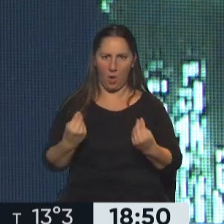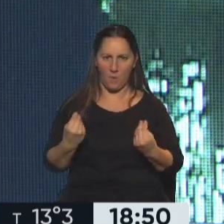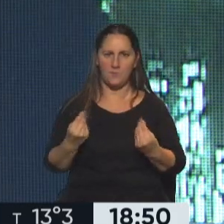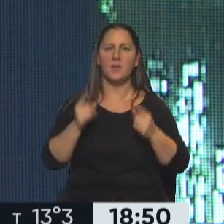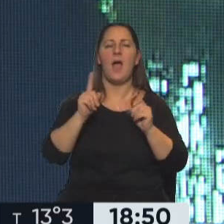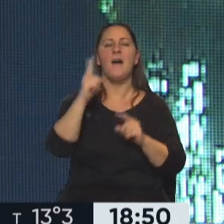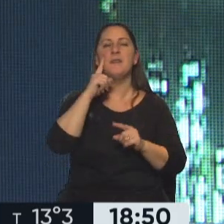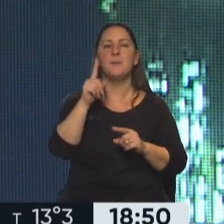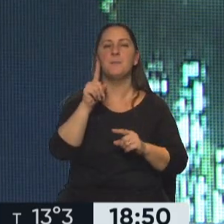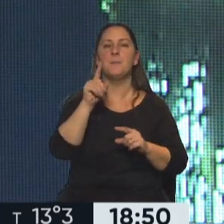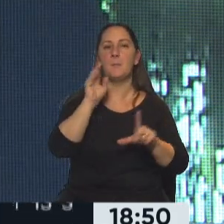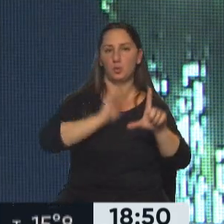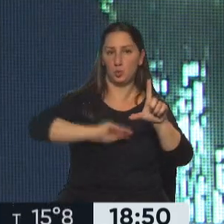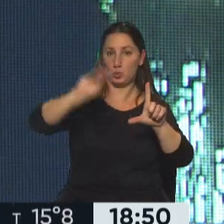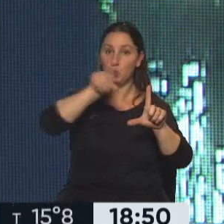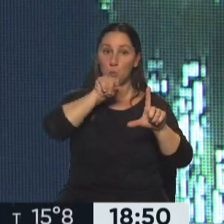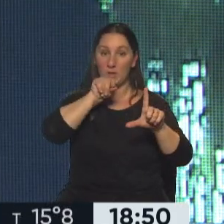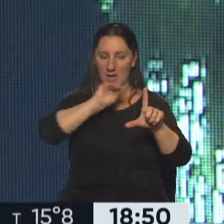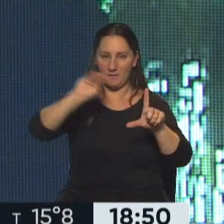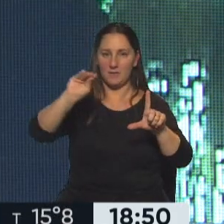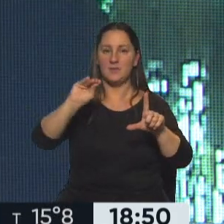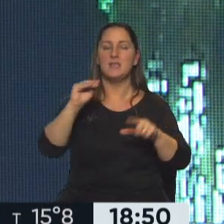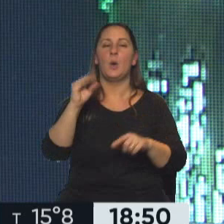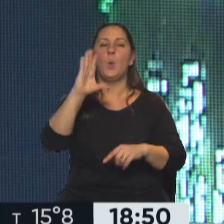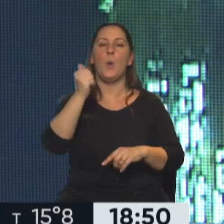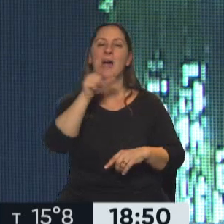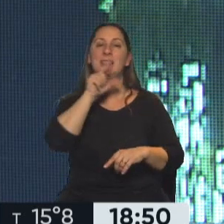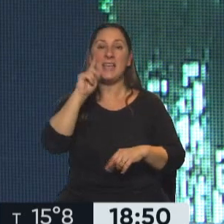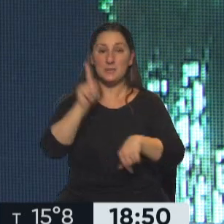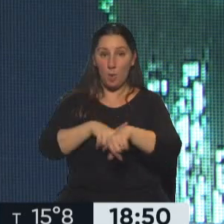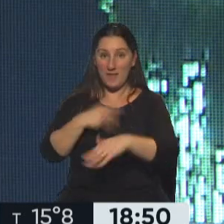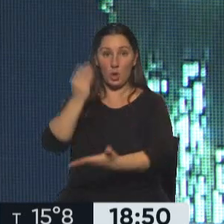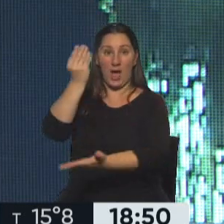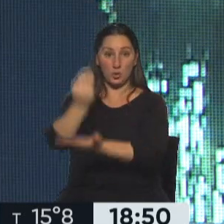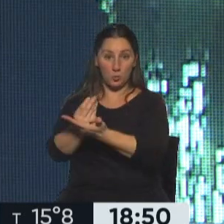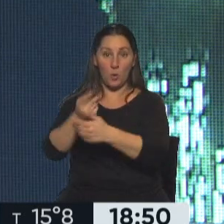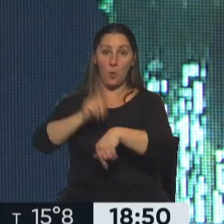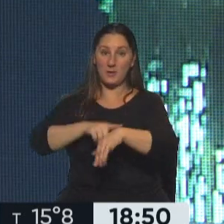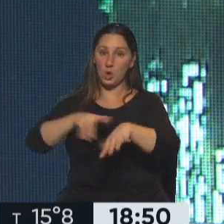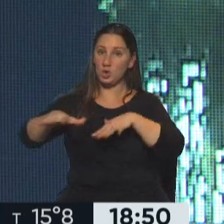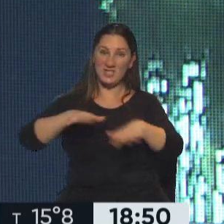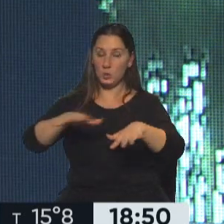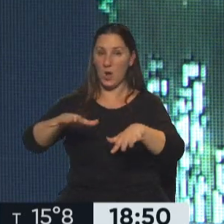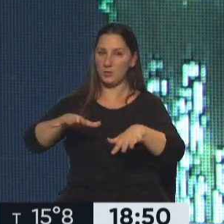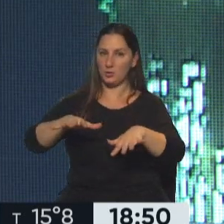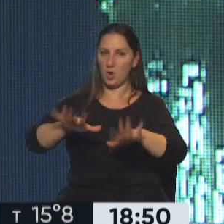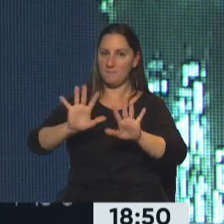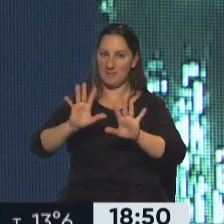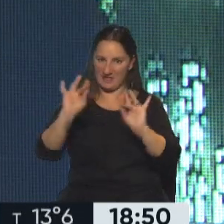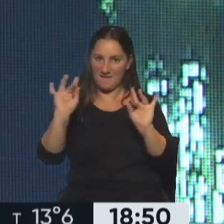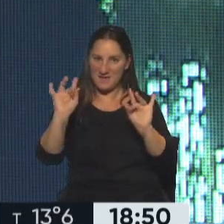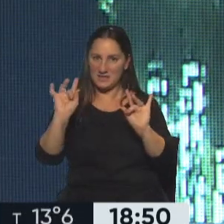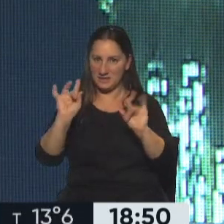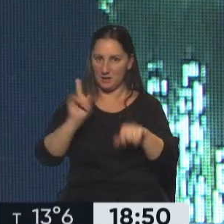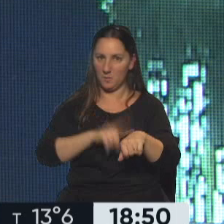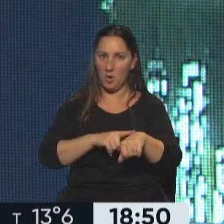sobre Silvina Batakis, que se hizo cargo del Ministerio de Economía en un momento en el que pleno incendio. muchos ni Totalmente. siquiera Claro. atendían el teléfono porque, claro, En era una